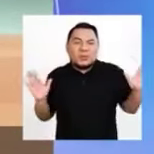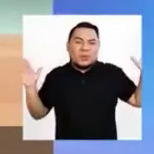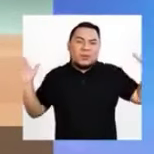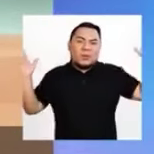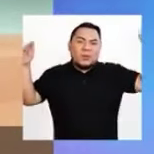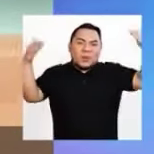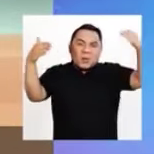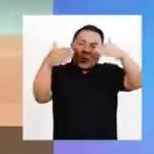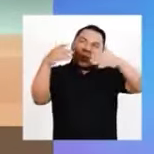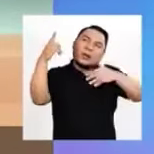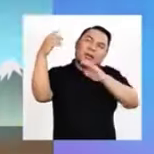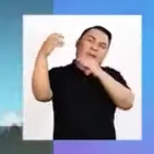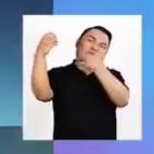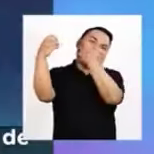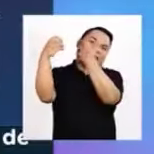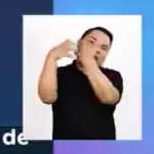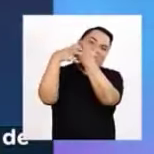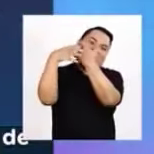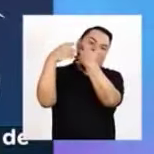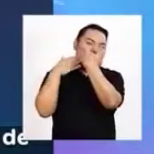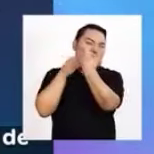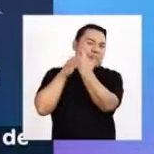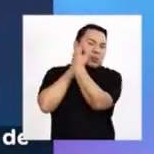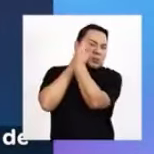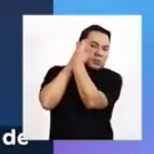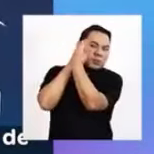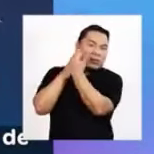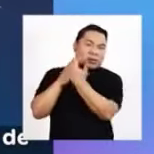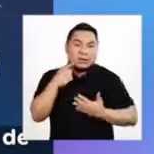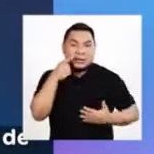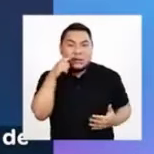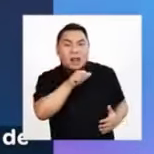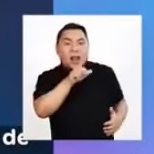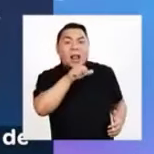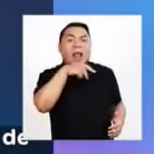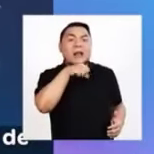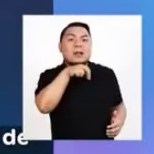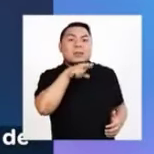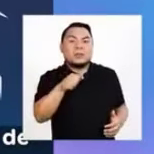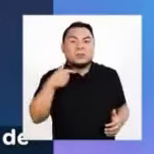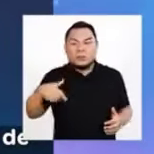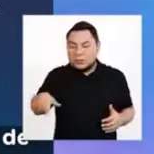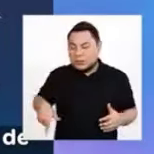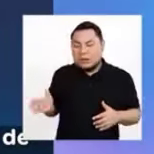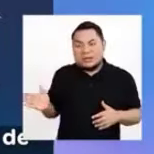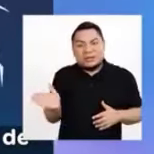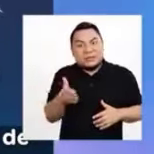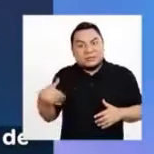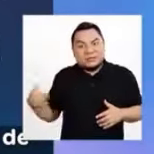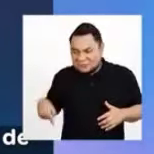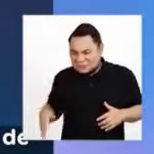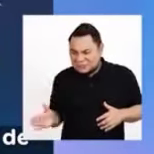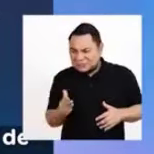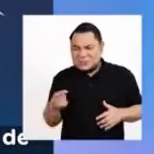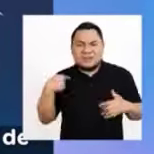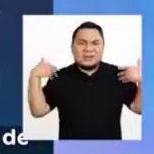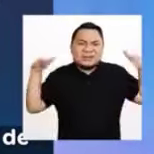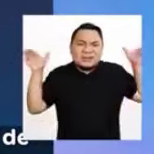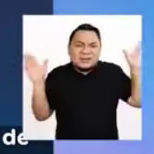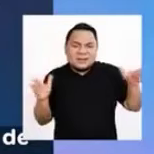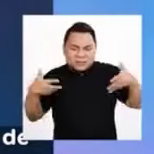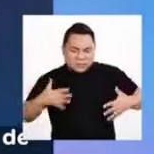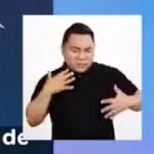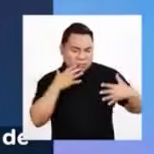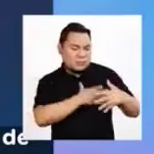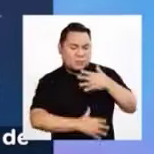sobre el mundo. Podía verse al gran Amaru con su cola de pez y escamas de todos